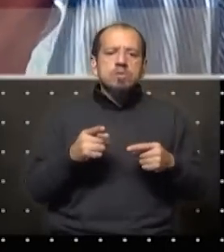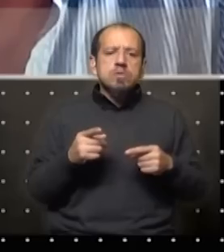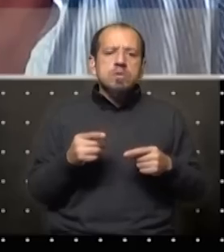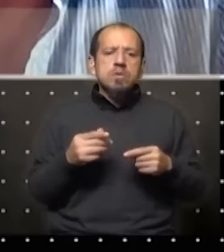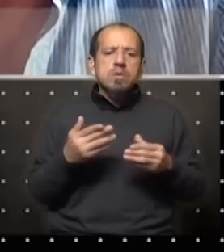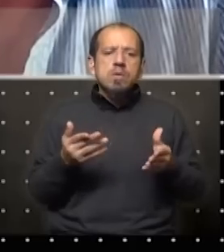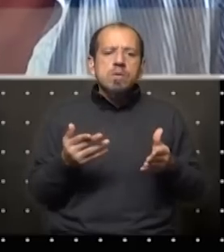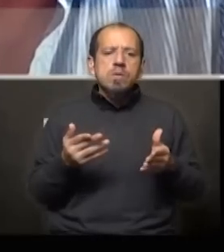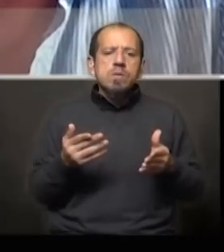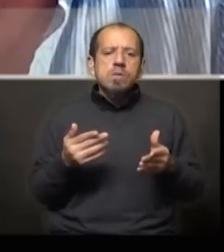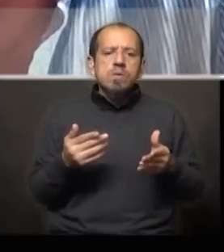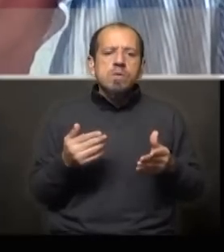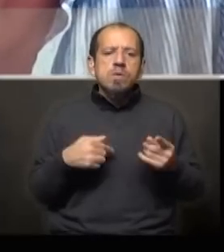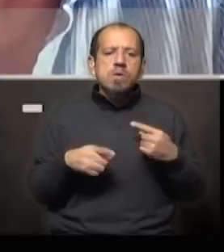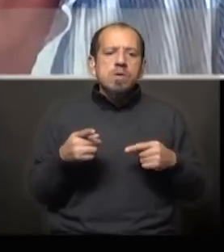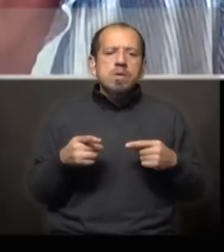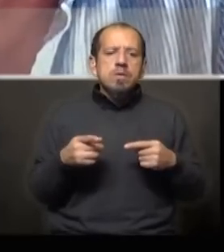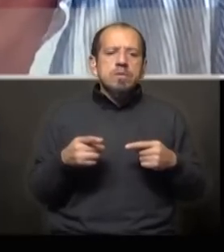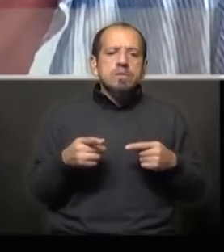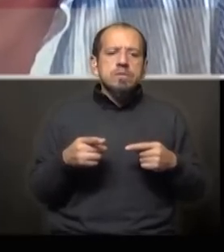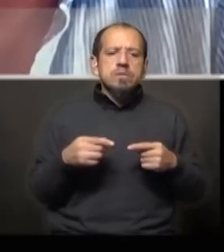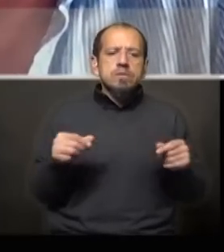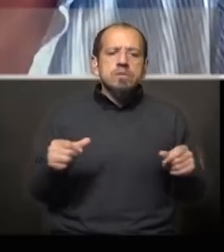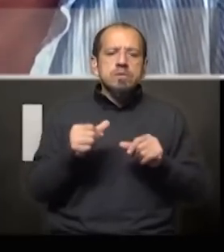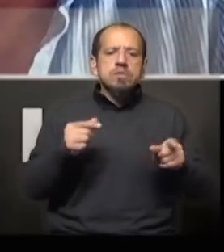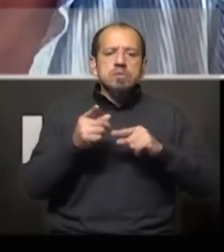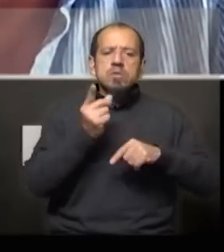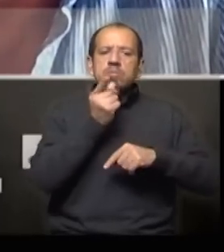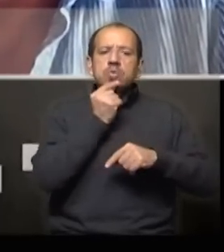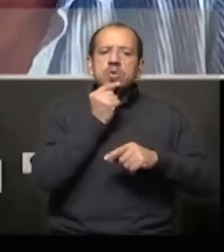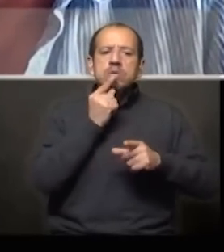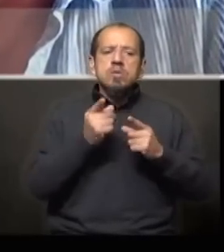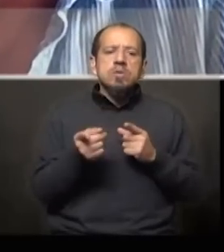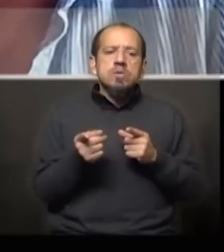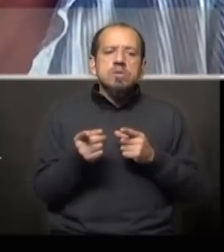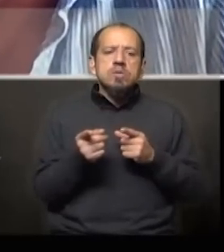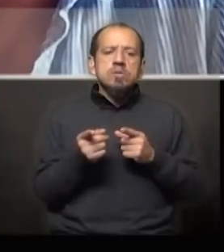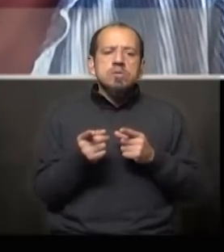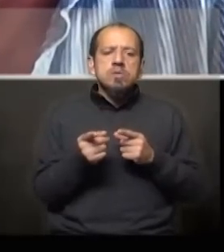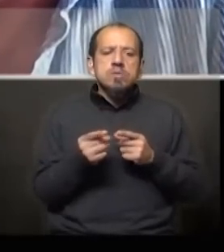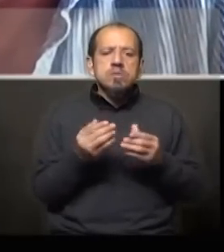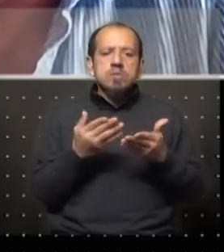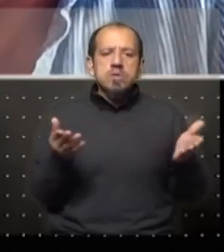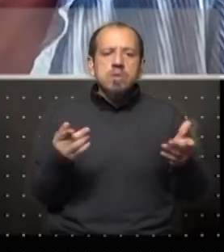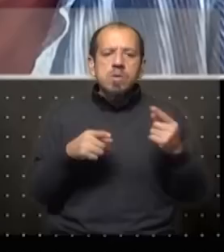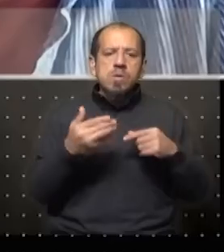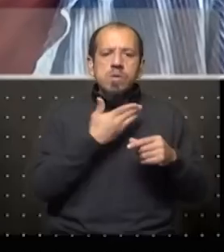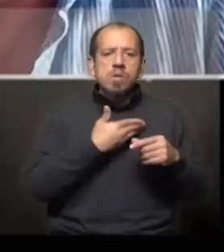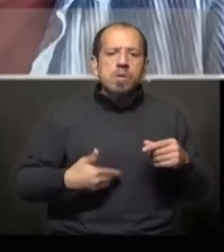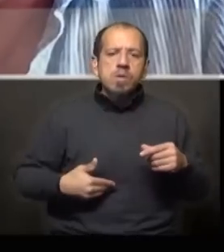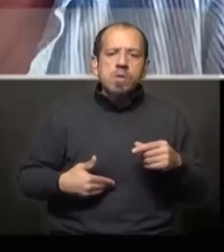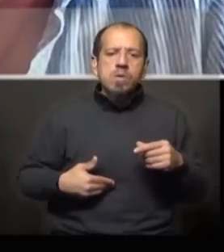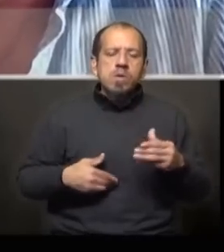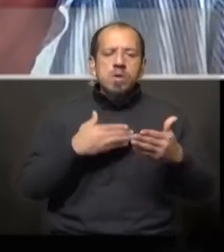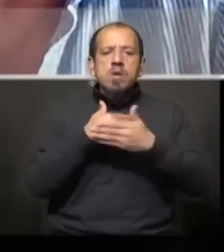y e inmediatamente cuando la policía empezó a a presionar sobre el gobierno y la